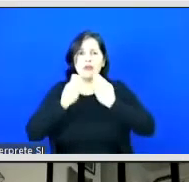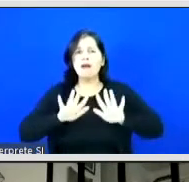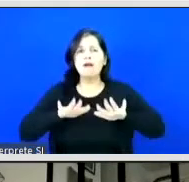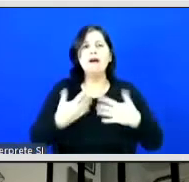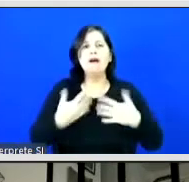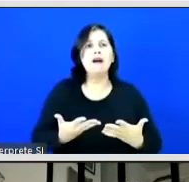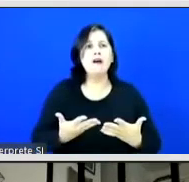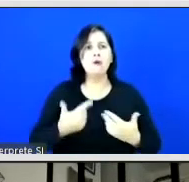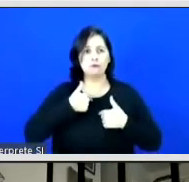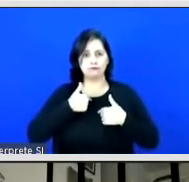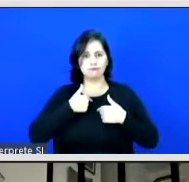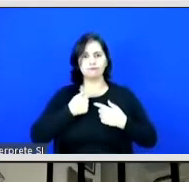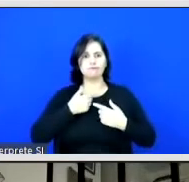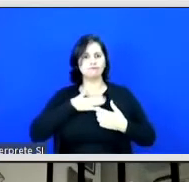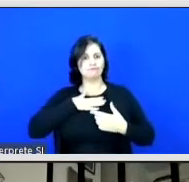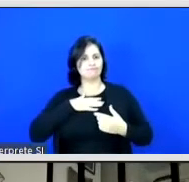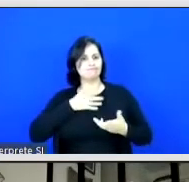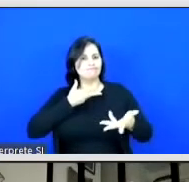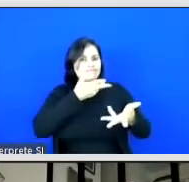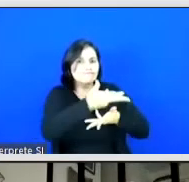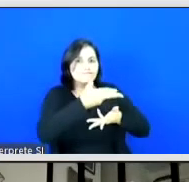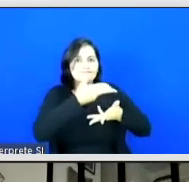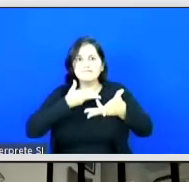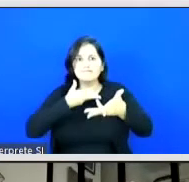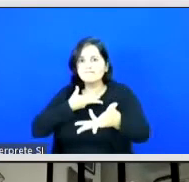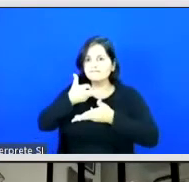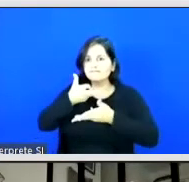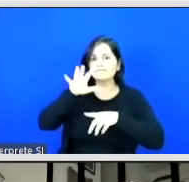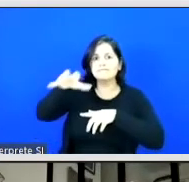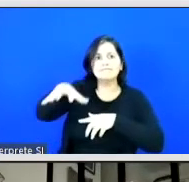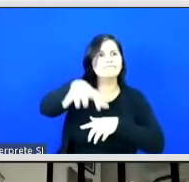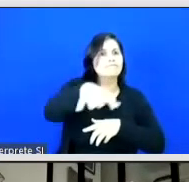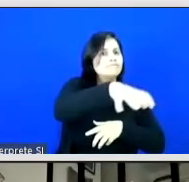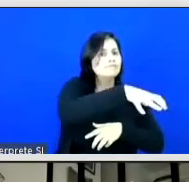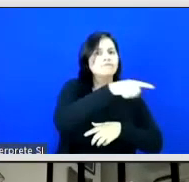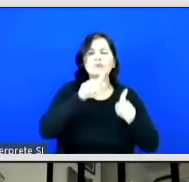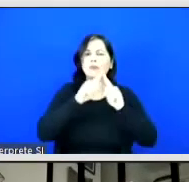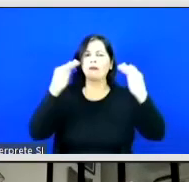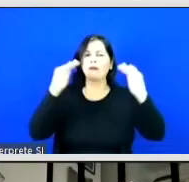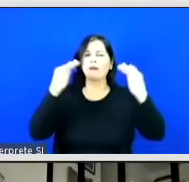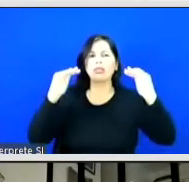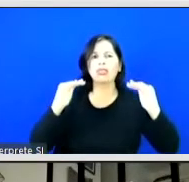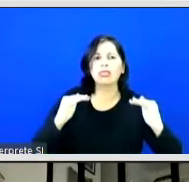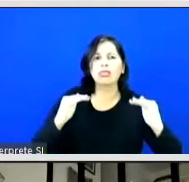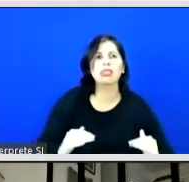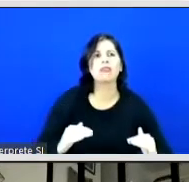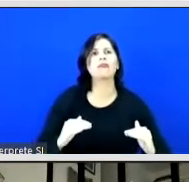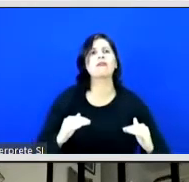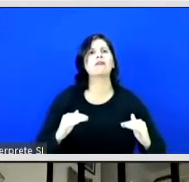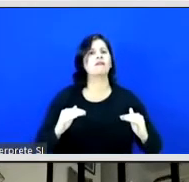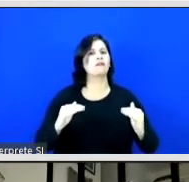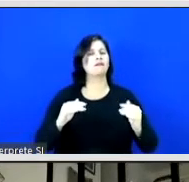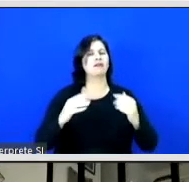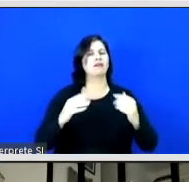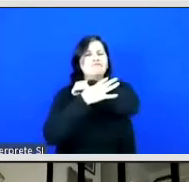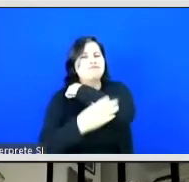la gran vulnerabilidad de las mujeres en esta pandemia, porque lo que viene con el cambio climático va a ser todavía